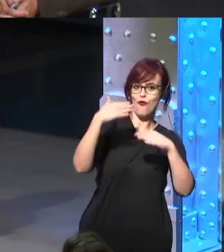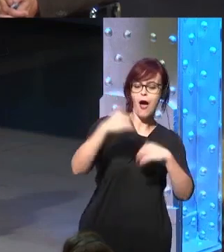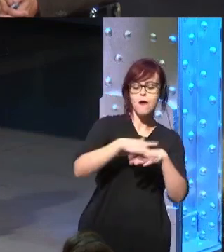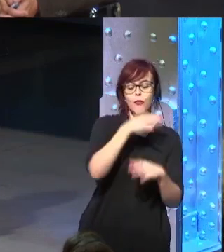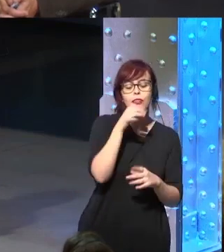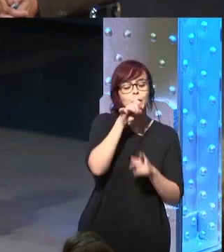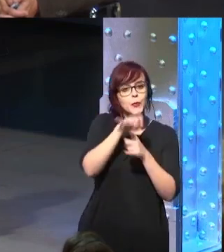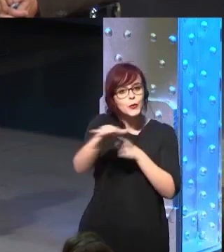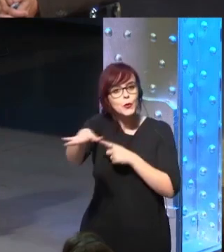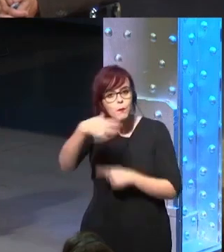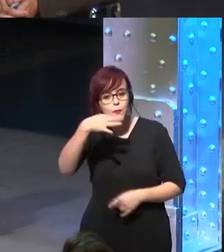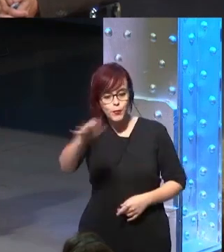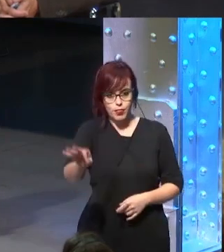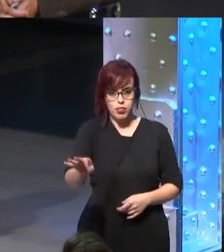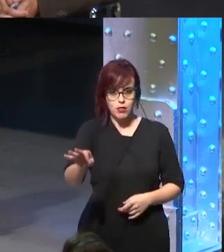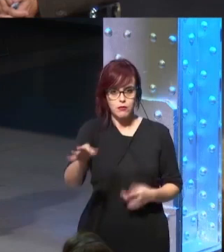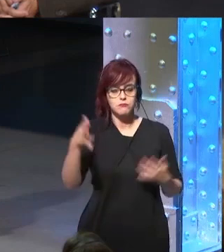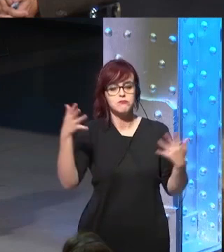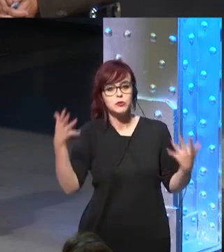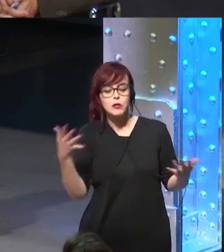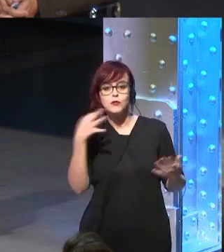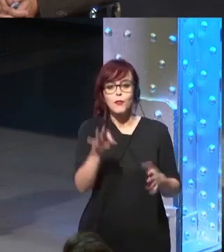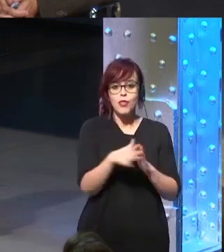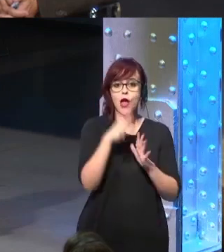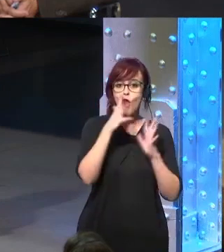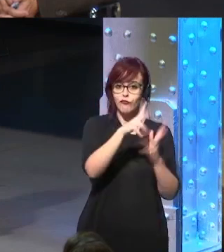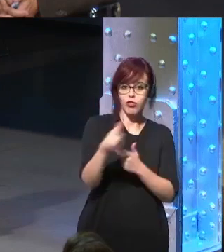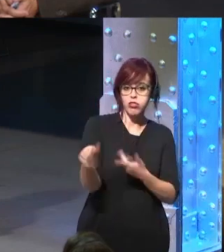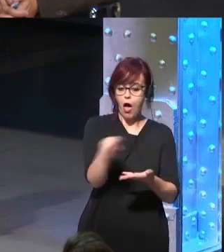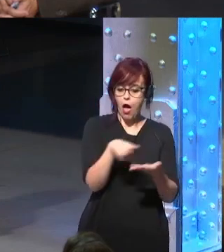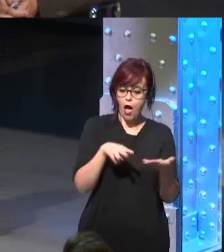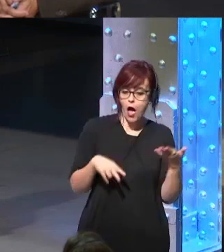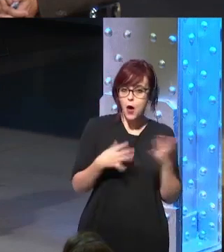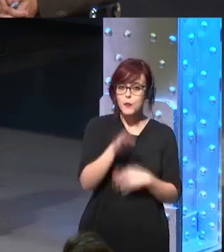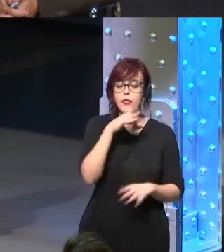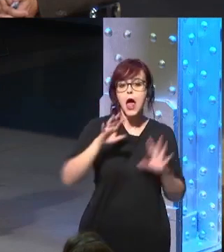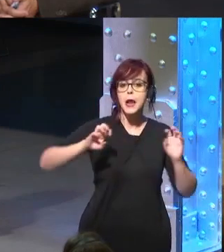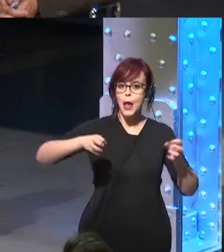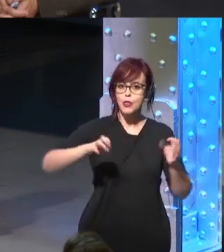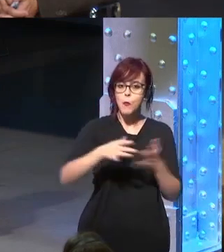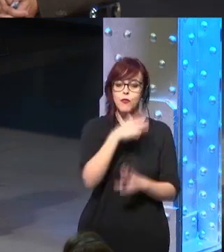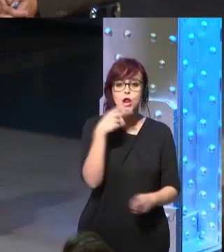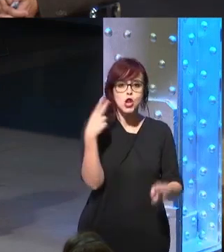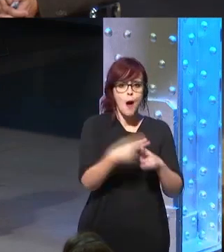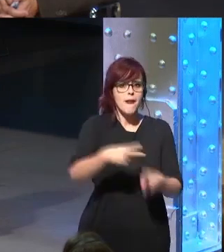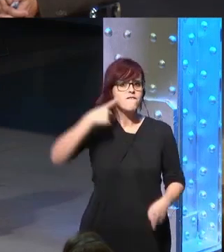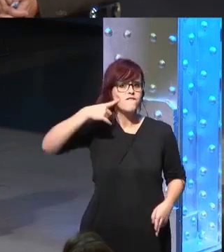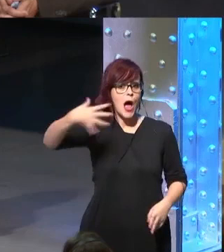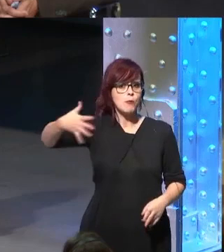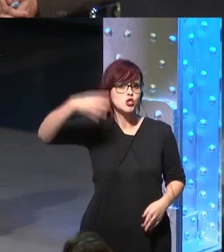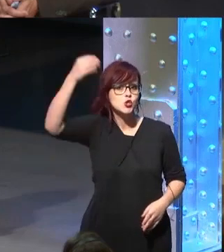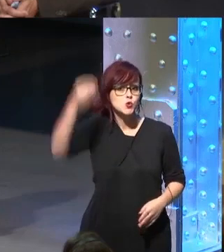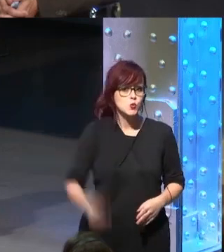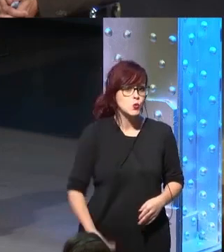como lo veo yo. Puedes leer las noticias, digamos, en la radio, y puede ser un nombre famosísimo, la persona